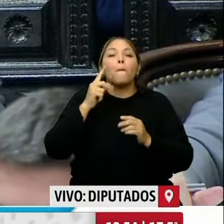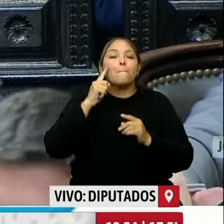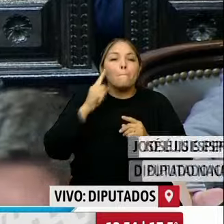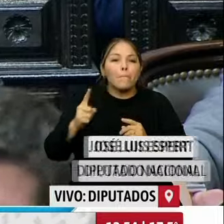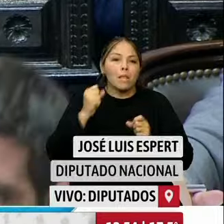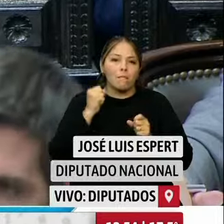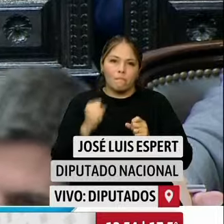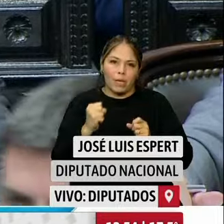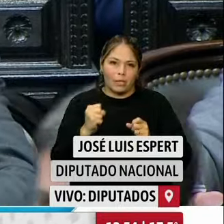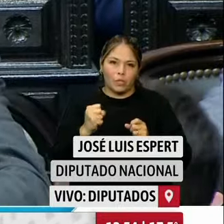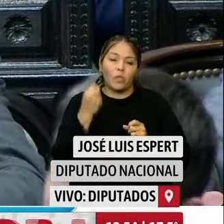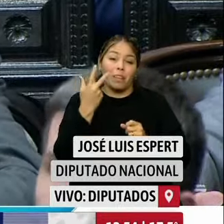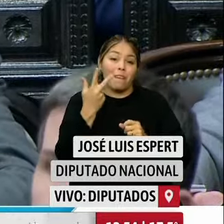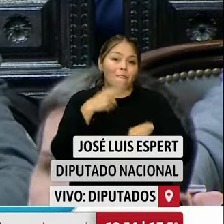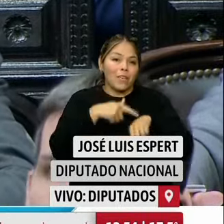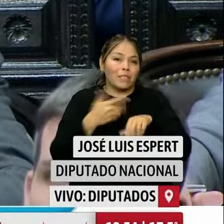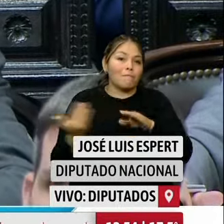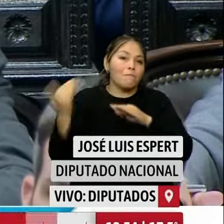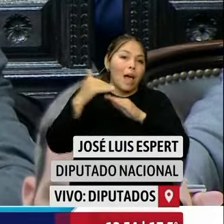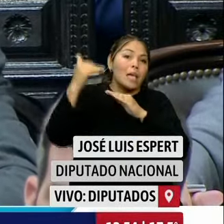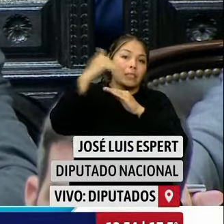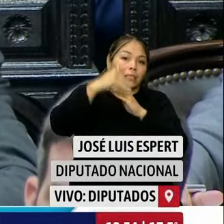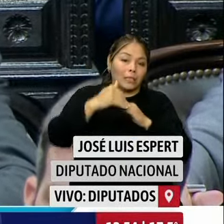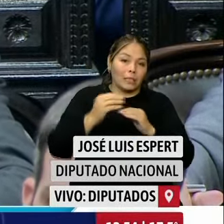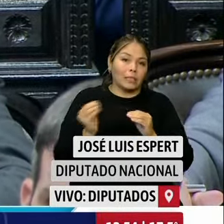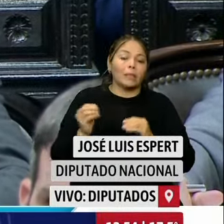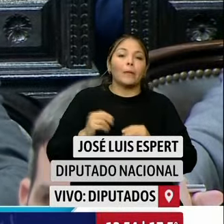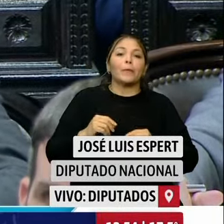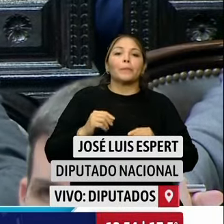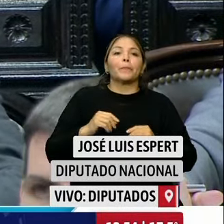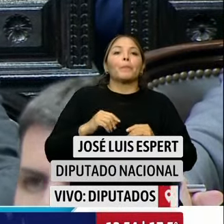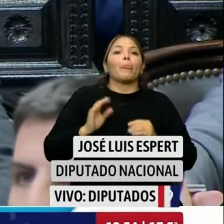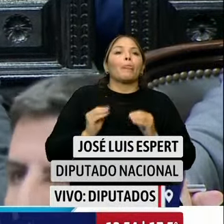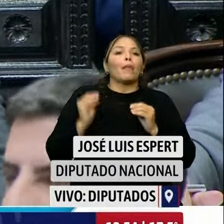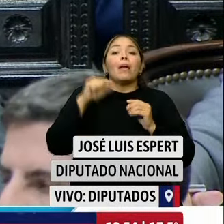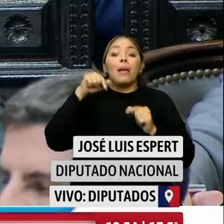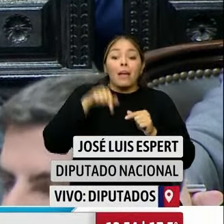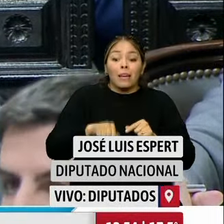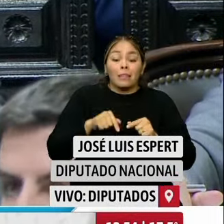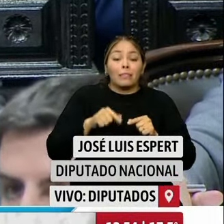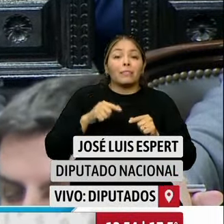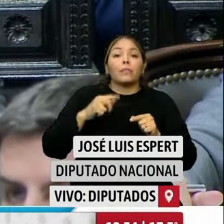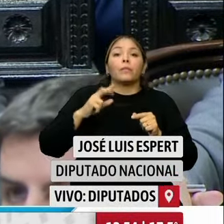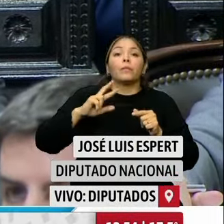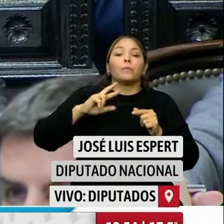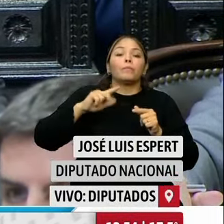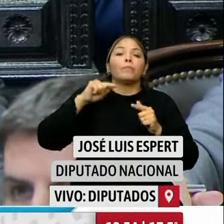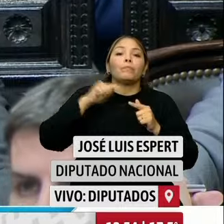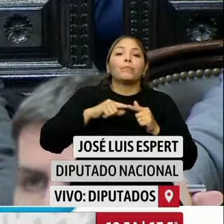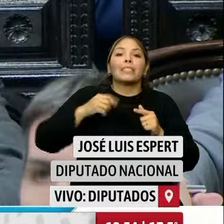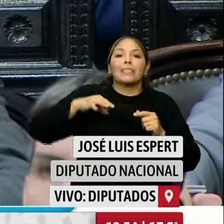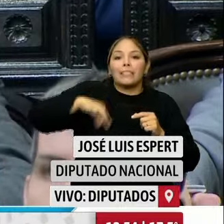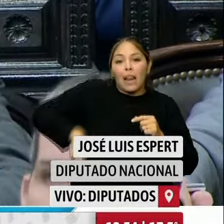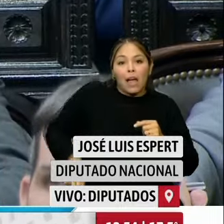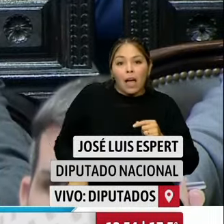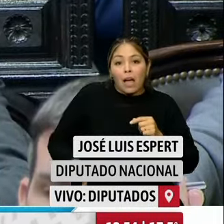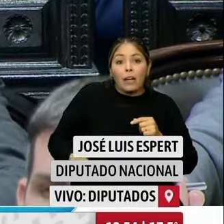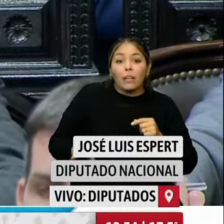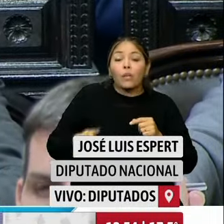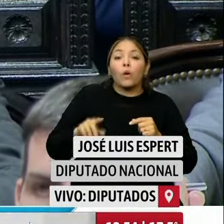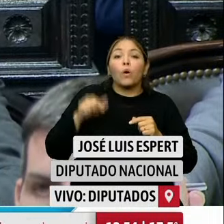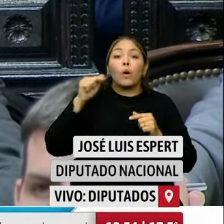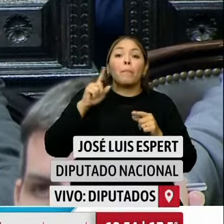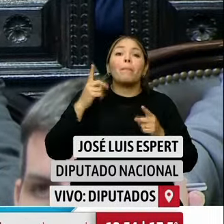casi tres veces más estos 800 de salario bruto mensual para solteros en